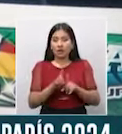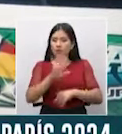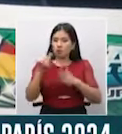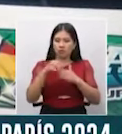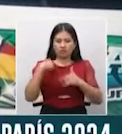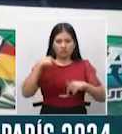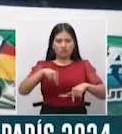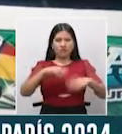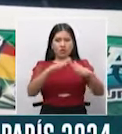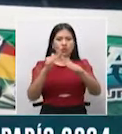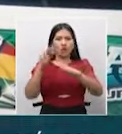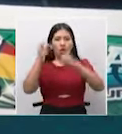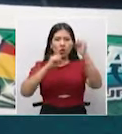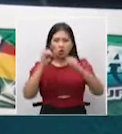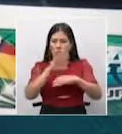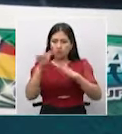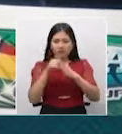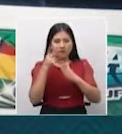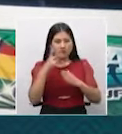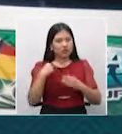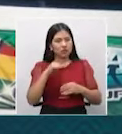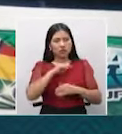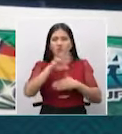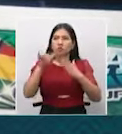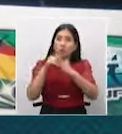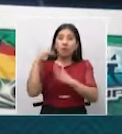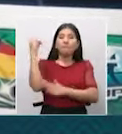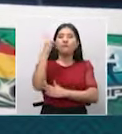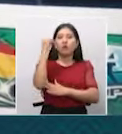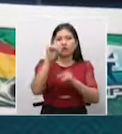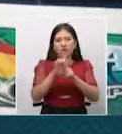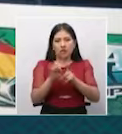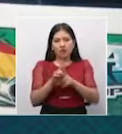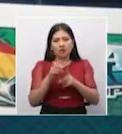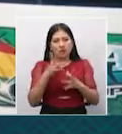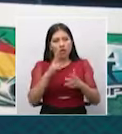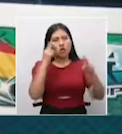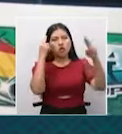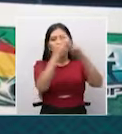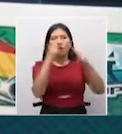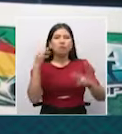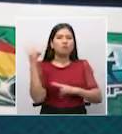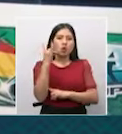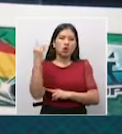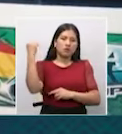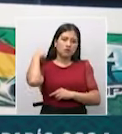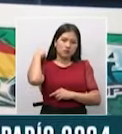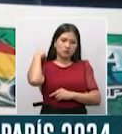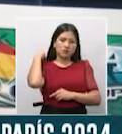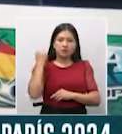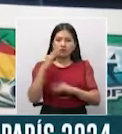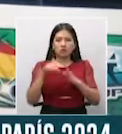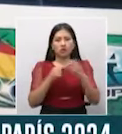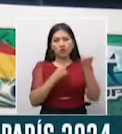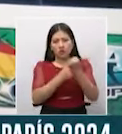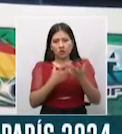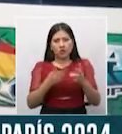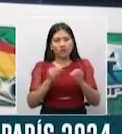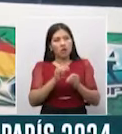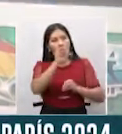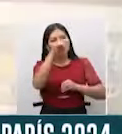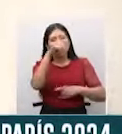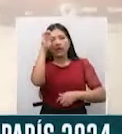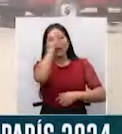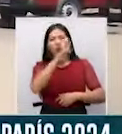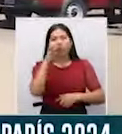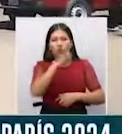barrio, a la ciudad de Oruro, prácticamente a todo el país Bolivia. Está compitiendo en otro continente y representando a